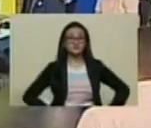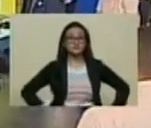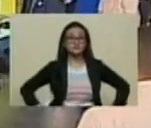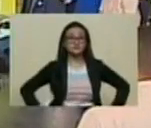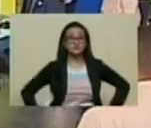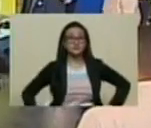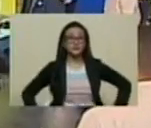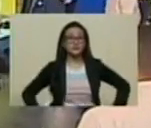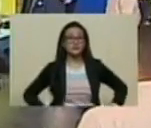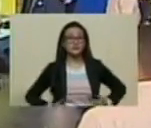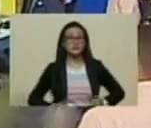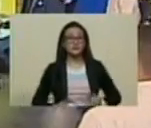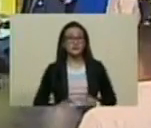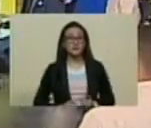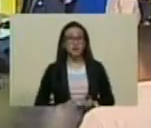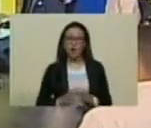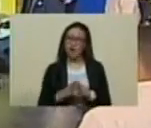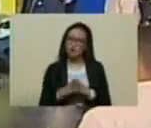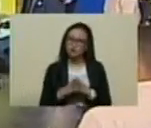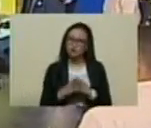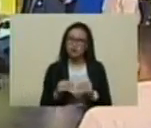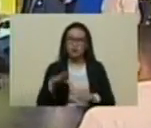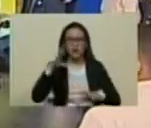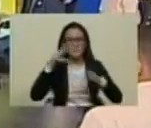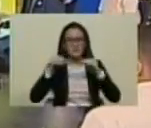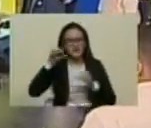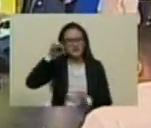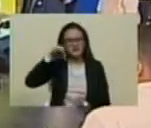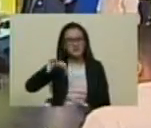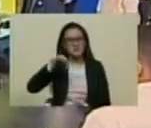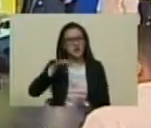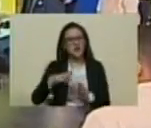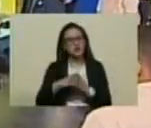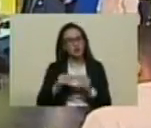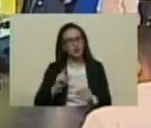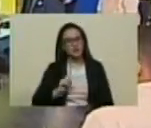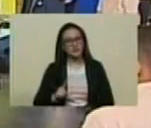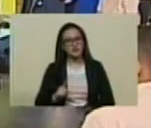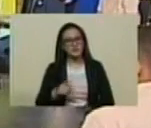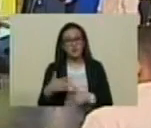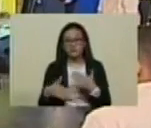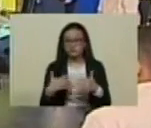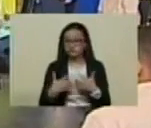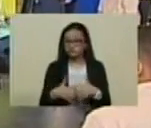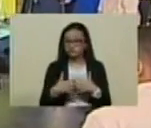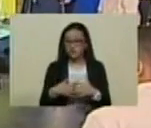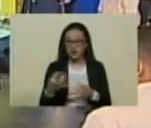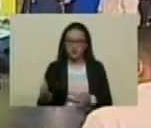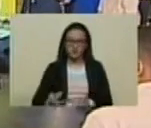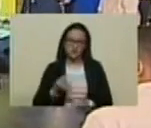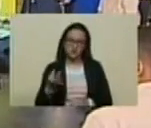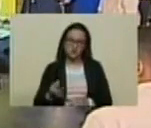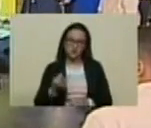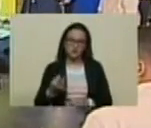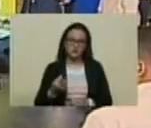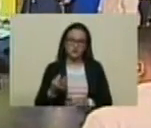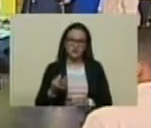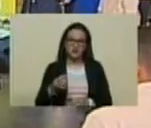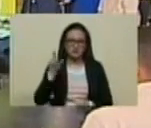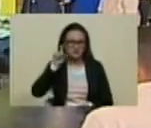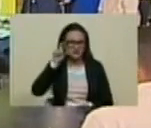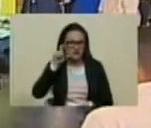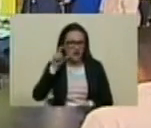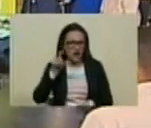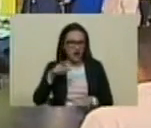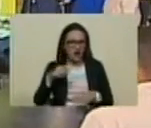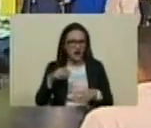Nosotros tenemos que aprender a sembrar, a producir, a coser, a criar animales, a